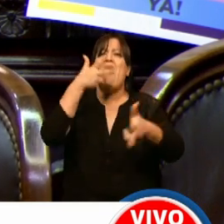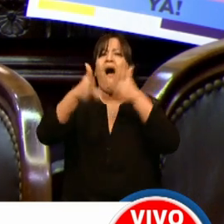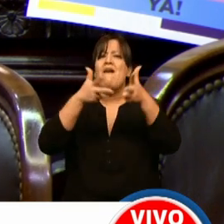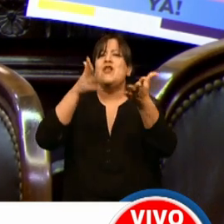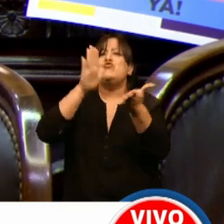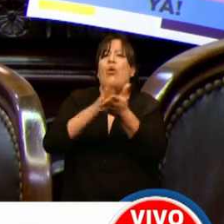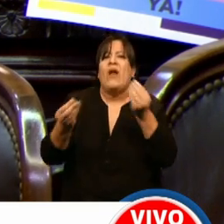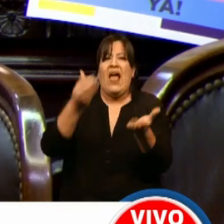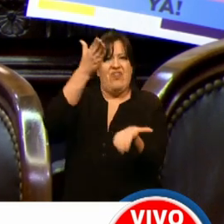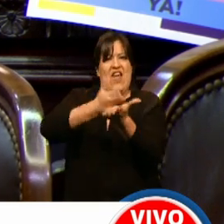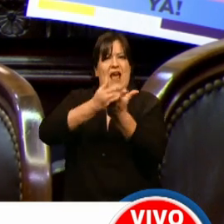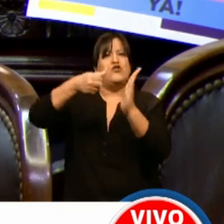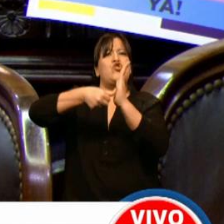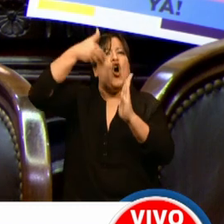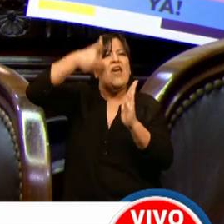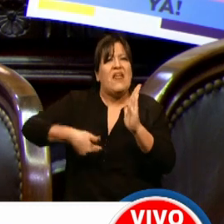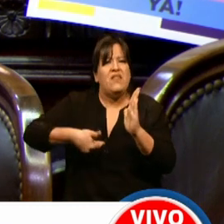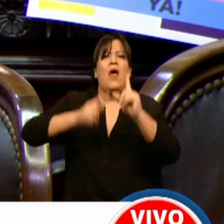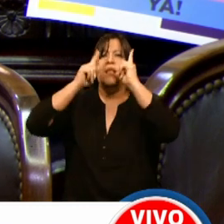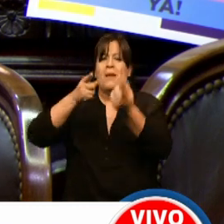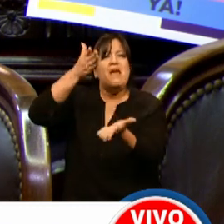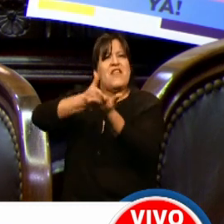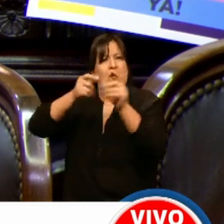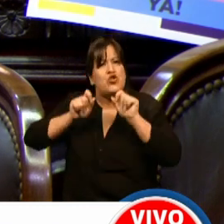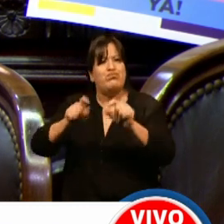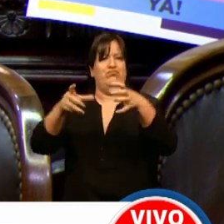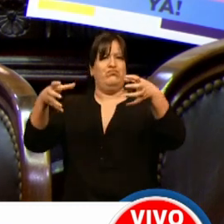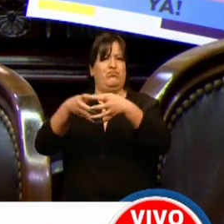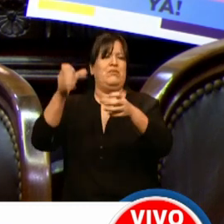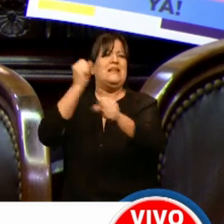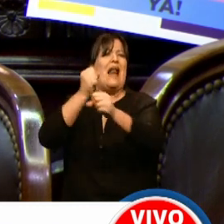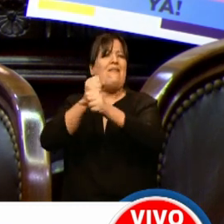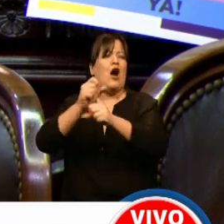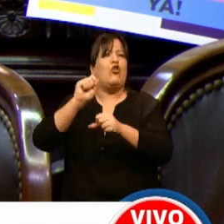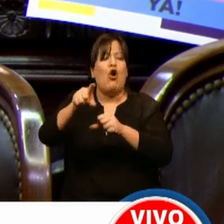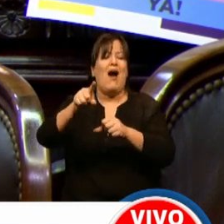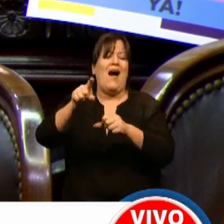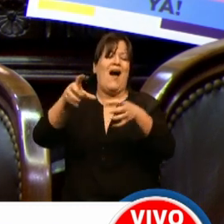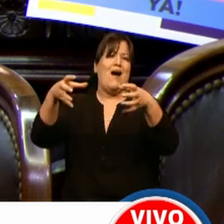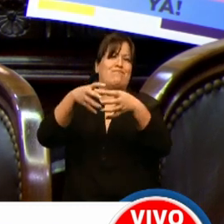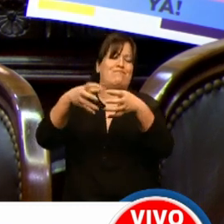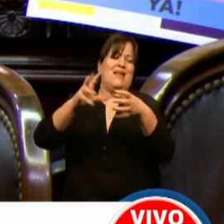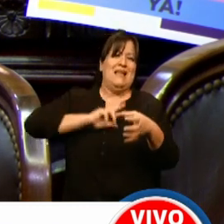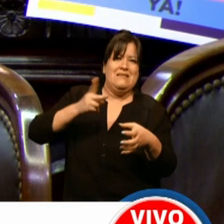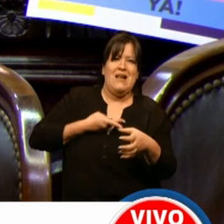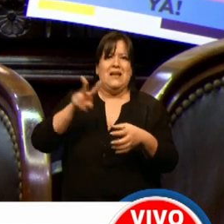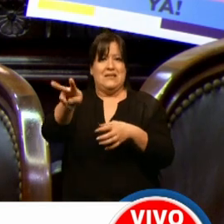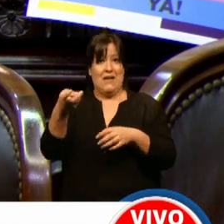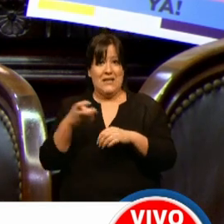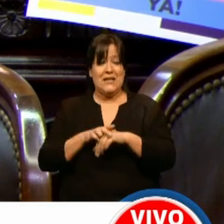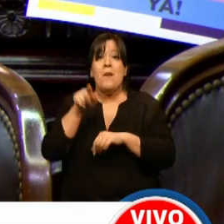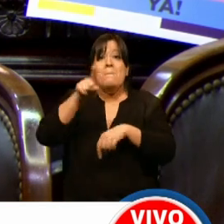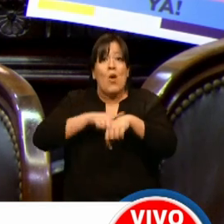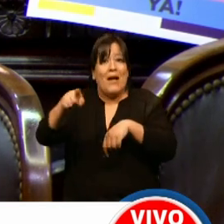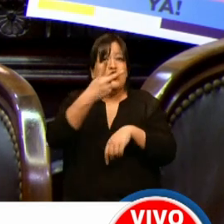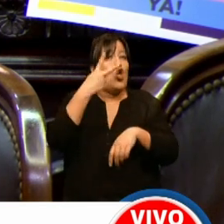la identidad y del derecho al trabajo del colectivo trans y travestis a partir de eso se